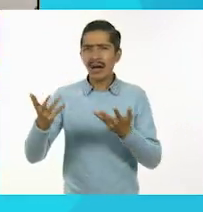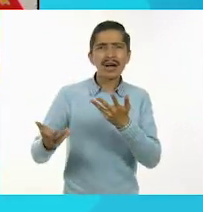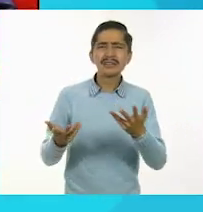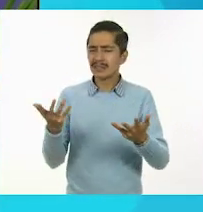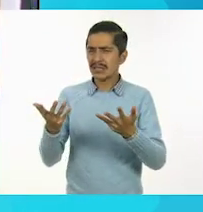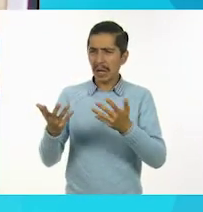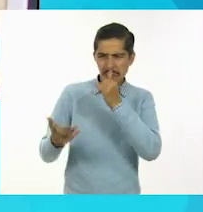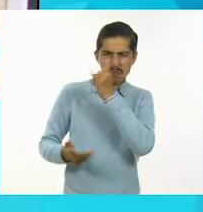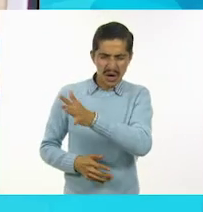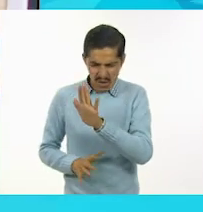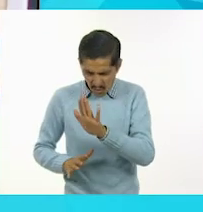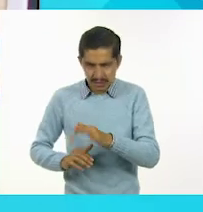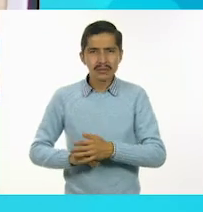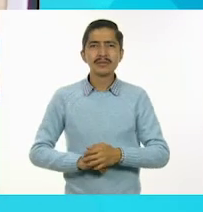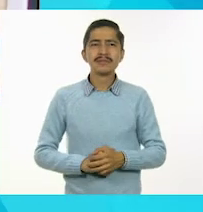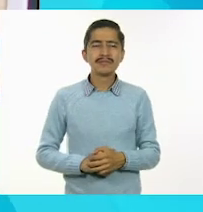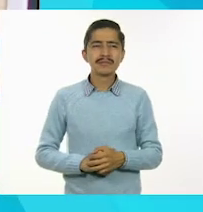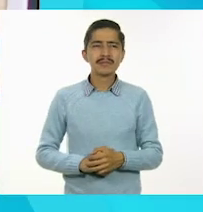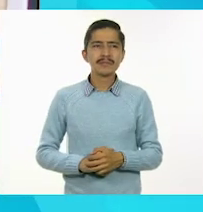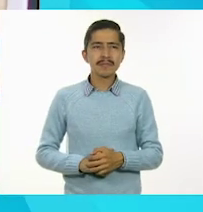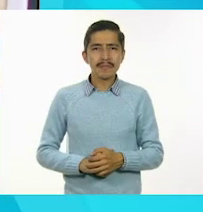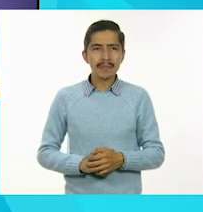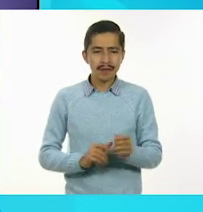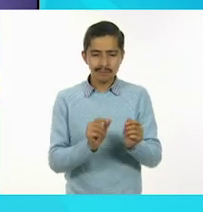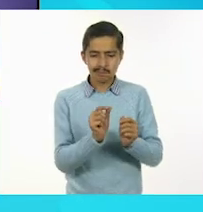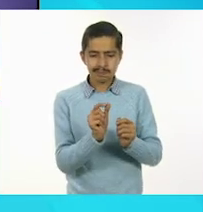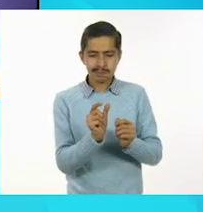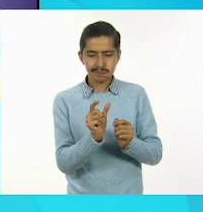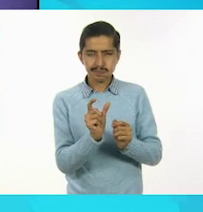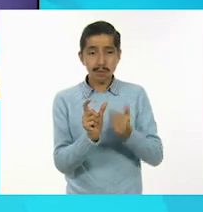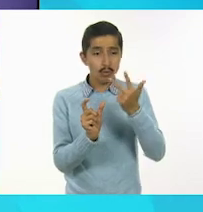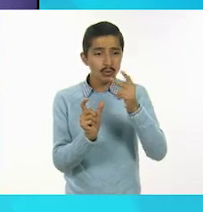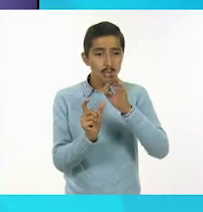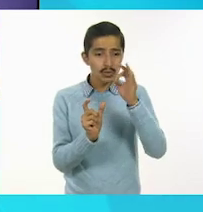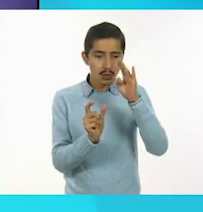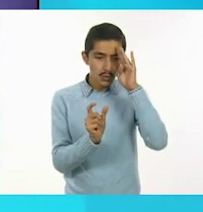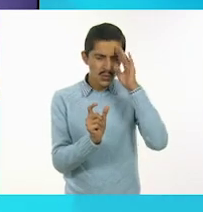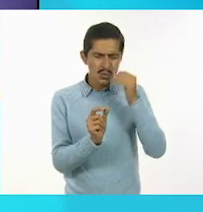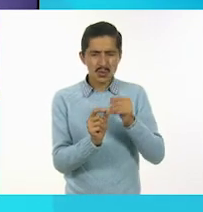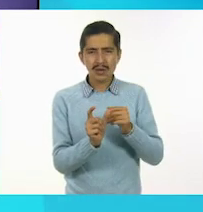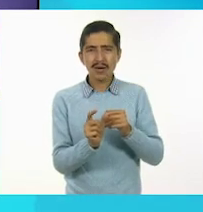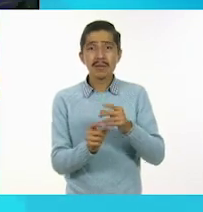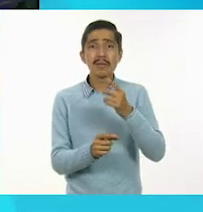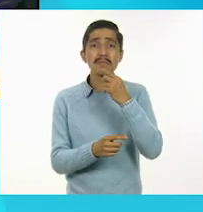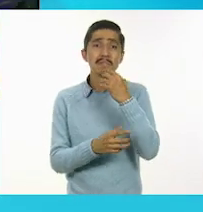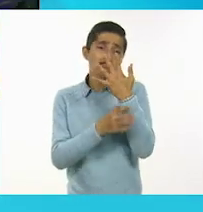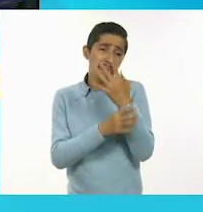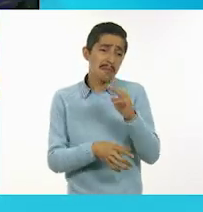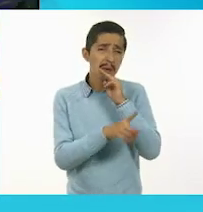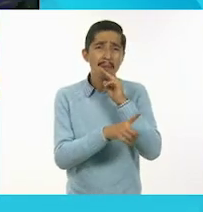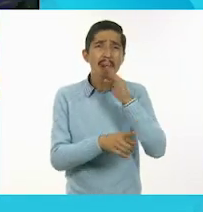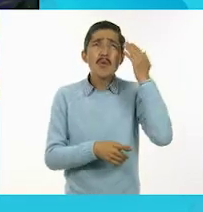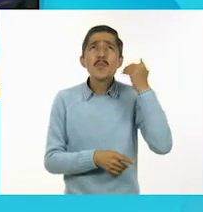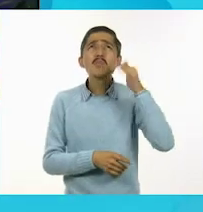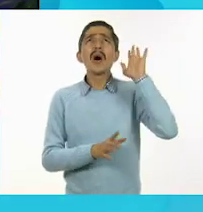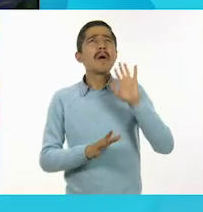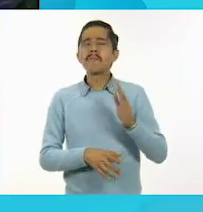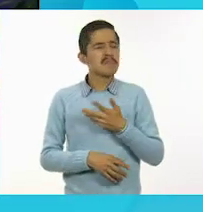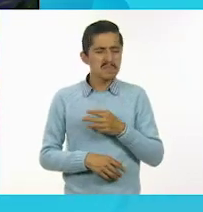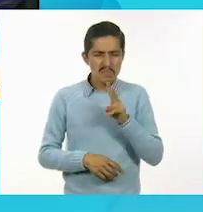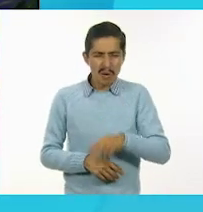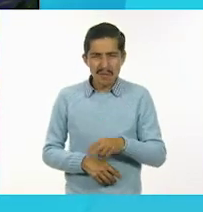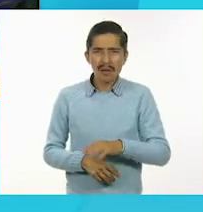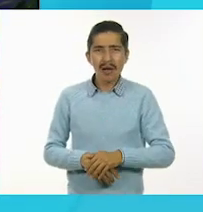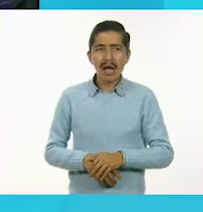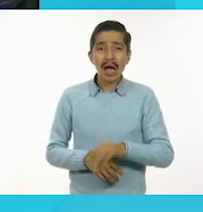escuchar! Subiendo archivo, ay, 8%. Mi mamá siempre dice que lo hubiera no existe. ¡Ay! Pero si hubiera encontrado